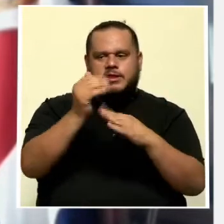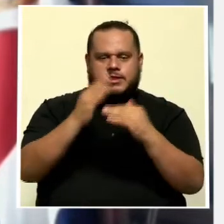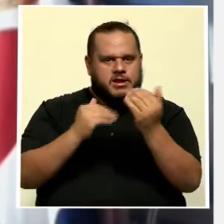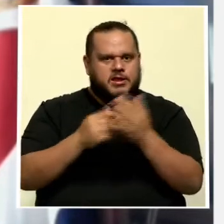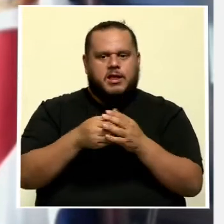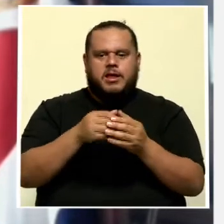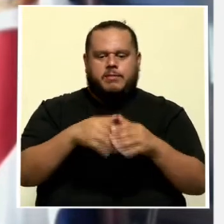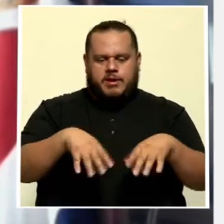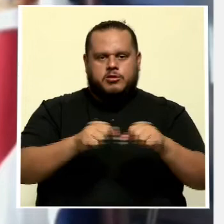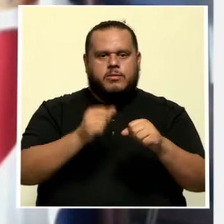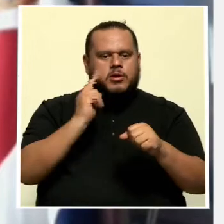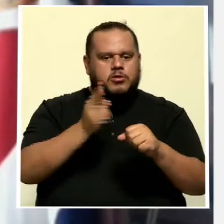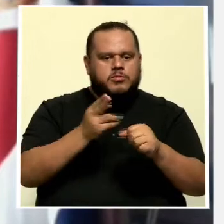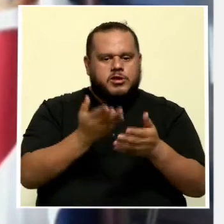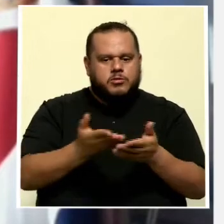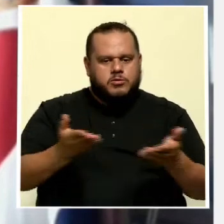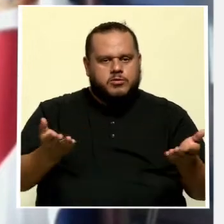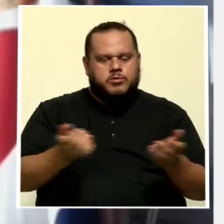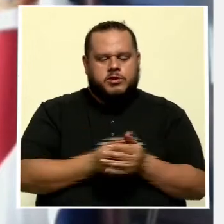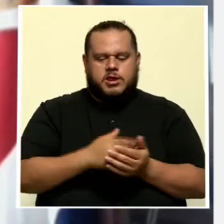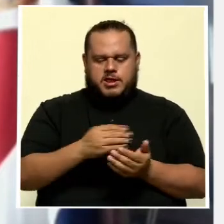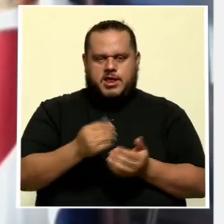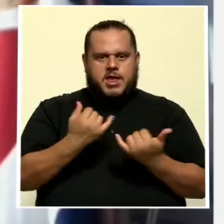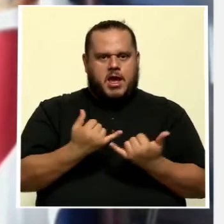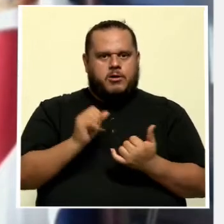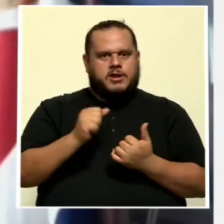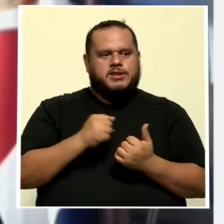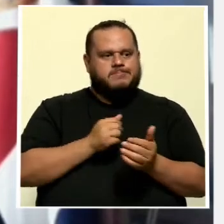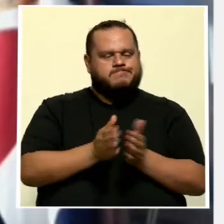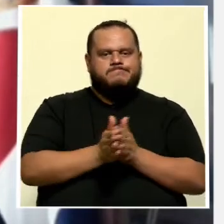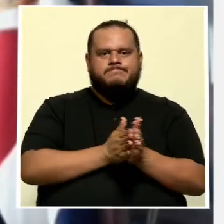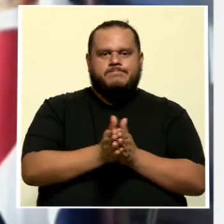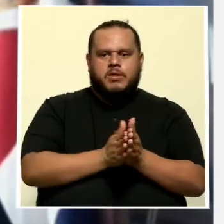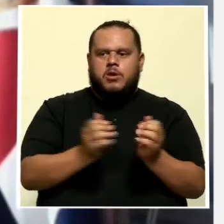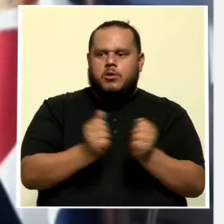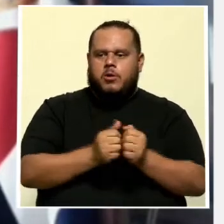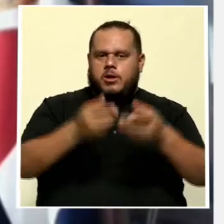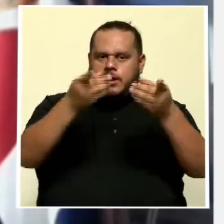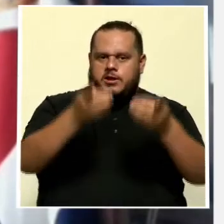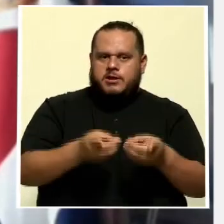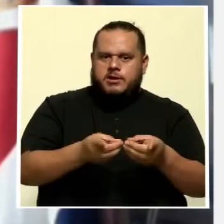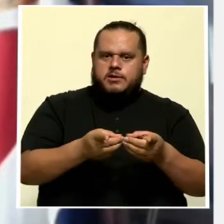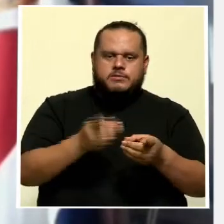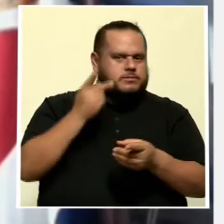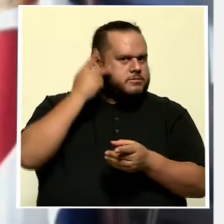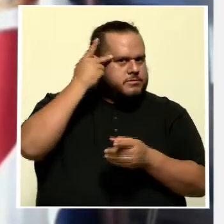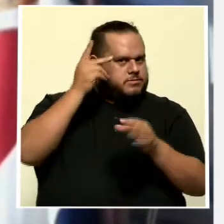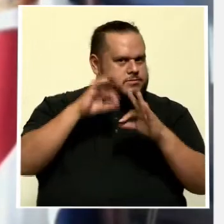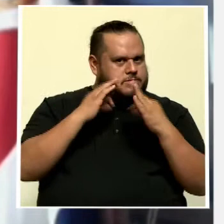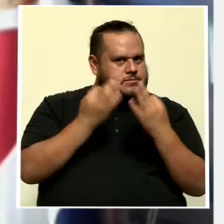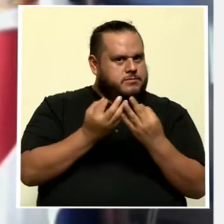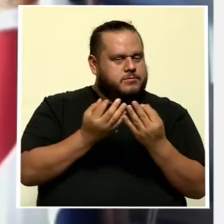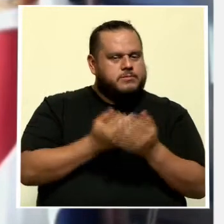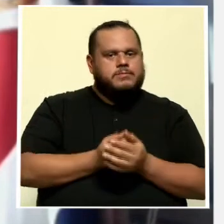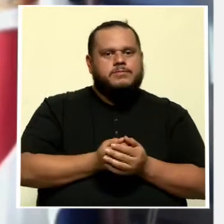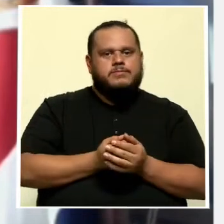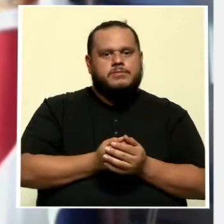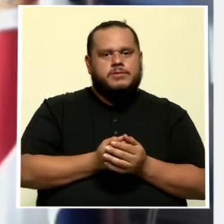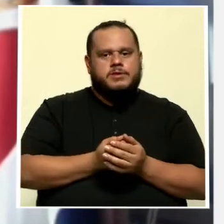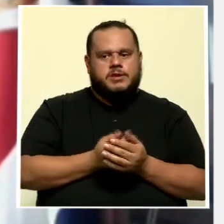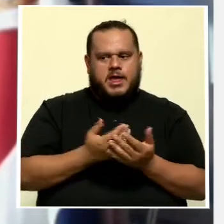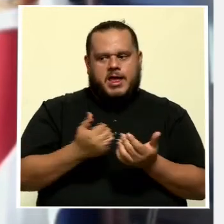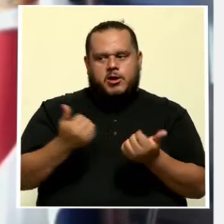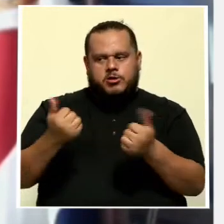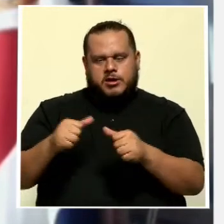para tomar los mismos recursos y ahora sí sacarles provecho con la decisión del padre de familia, que la ha tenido siempre por los tratados